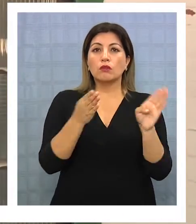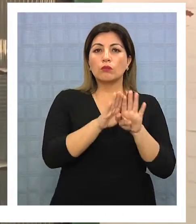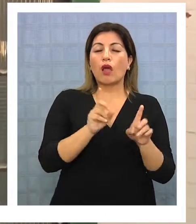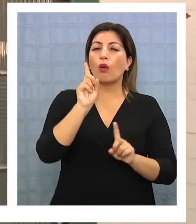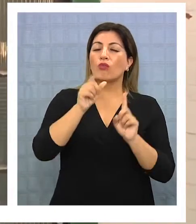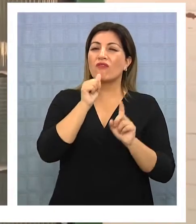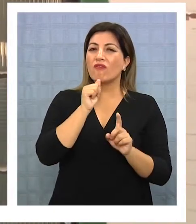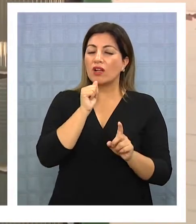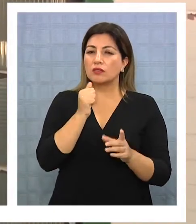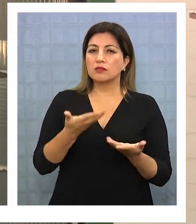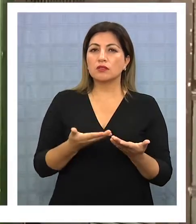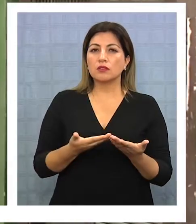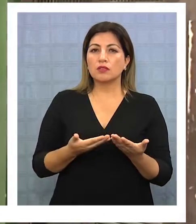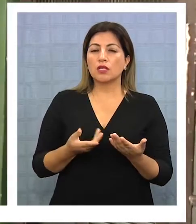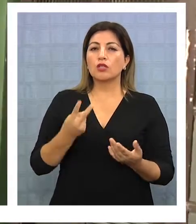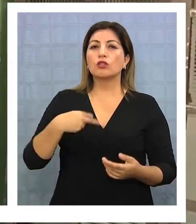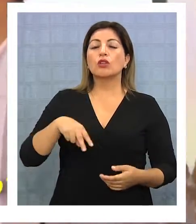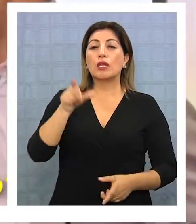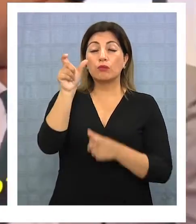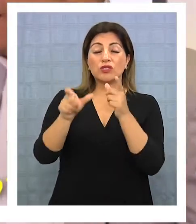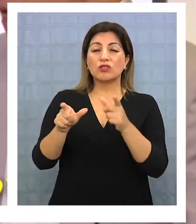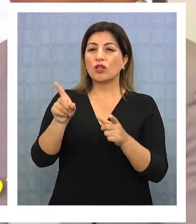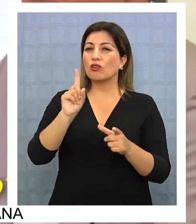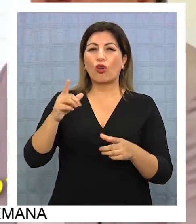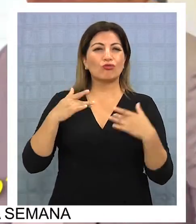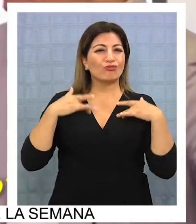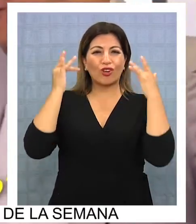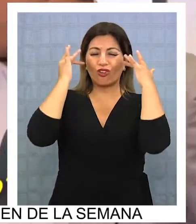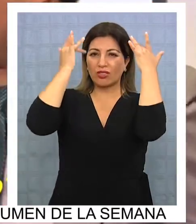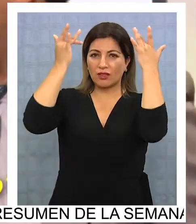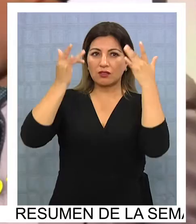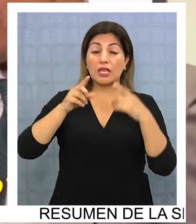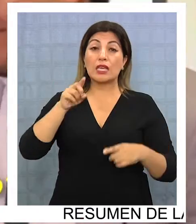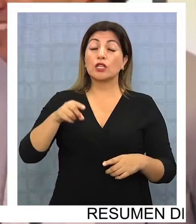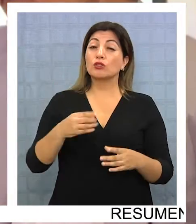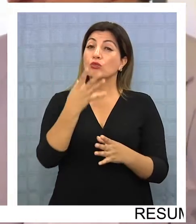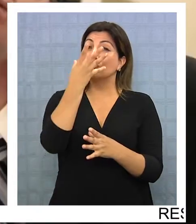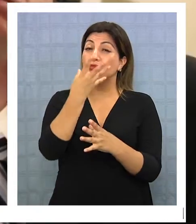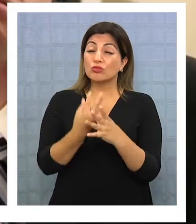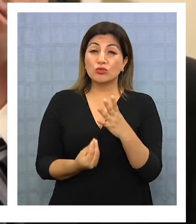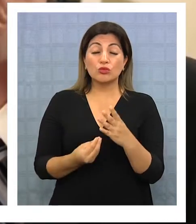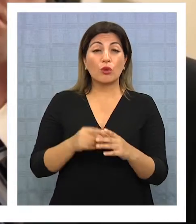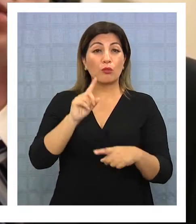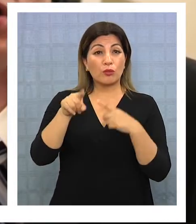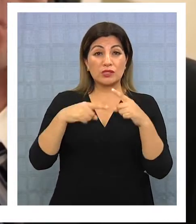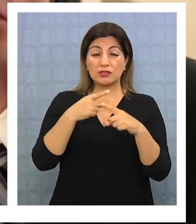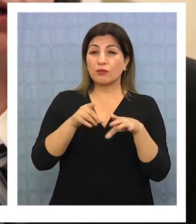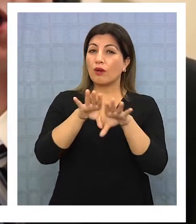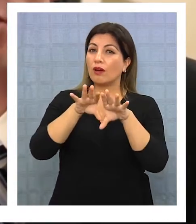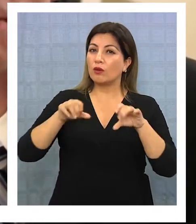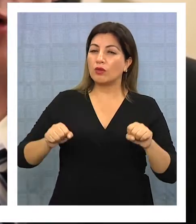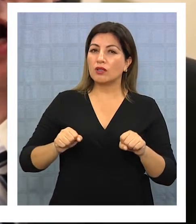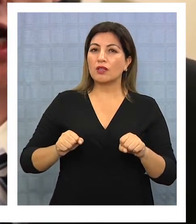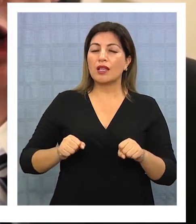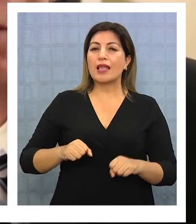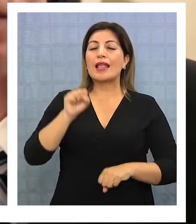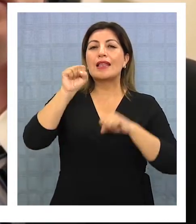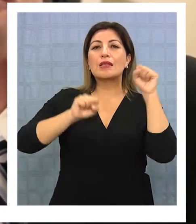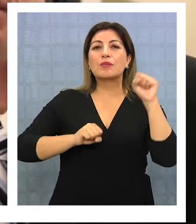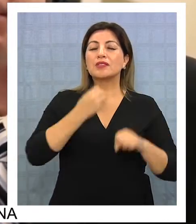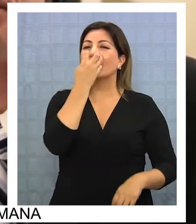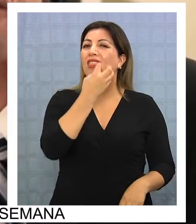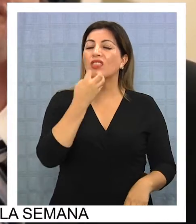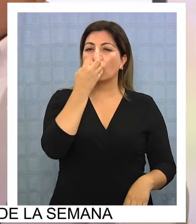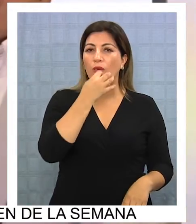proceso todavía no han sido satisfactorio por parte de nuestros usuarios de no haber una solución positiva al incumplimiento de contrato por parte de la empresa de idiomas el